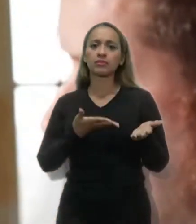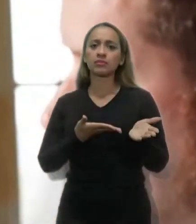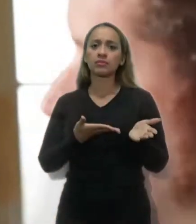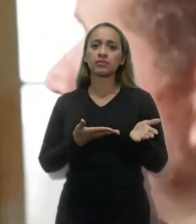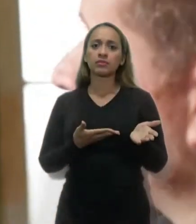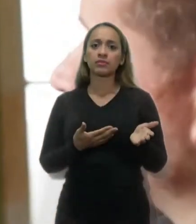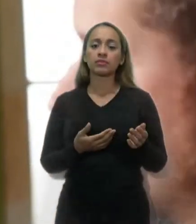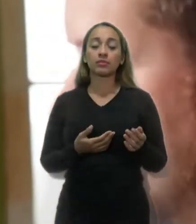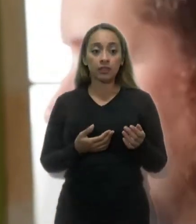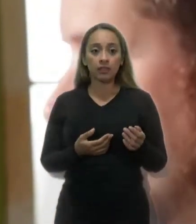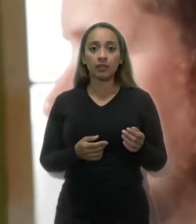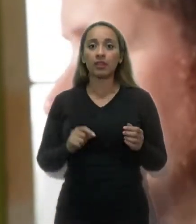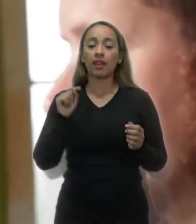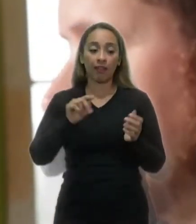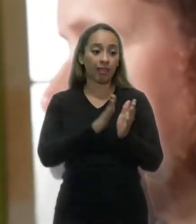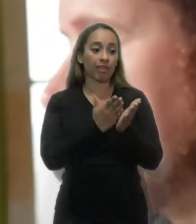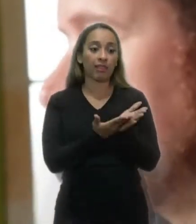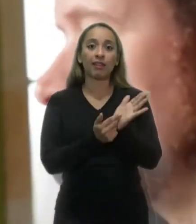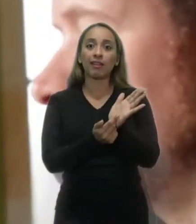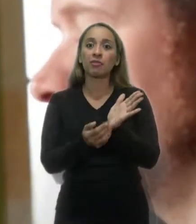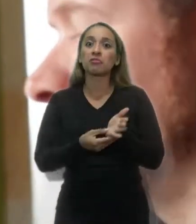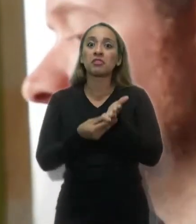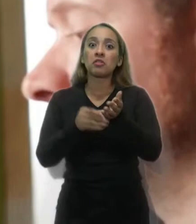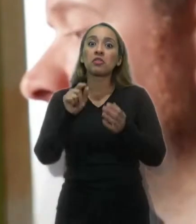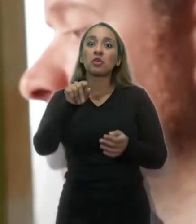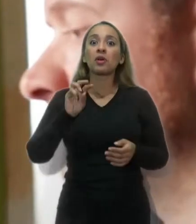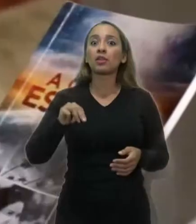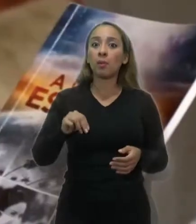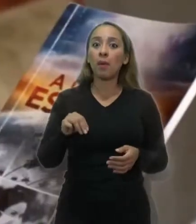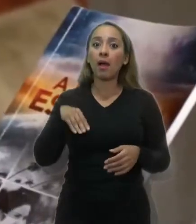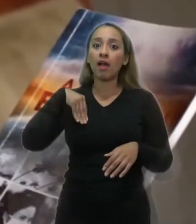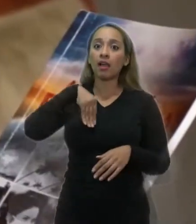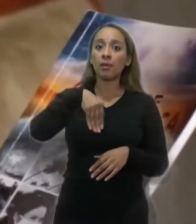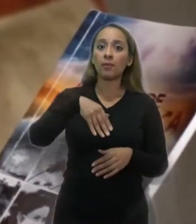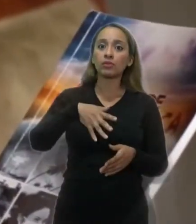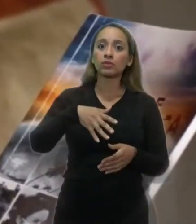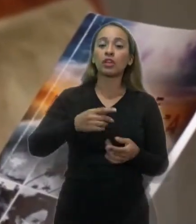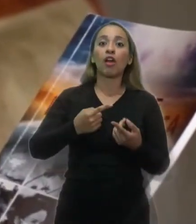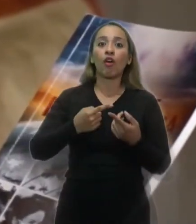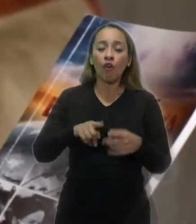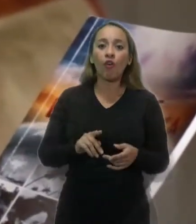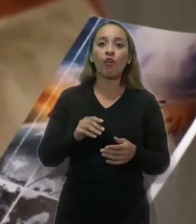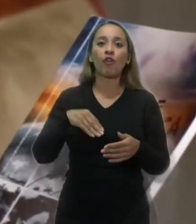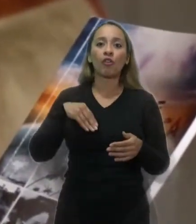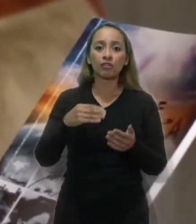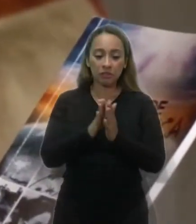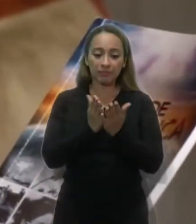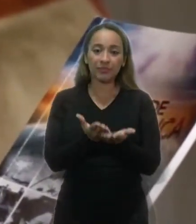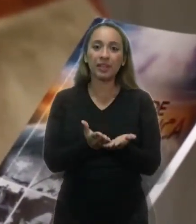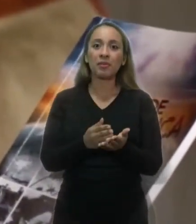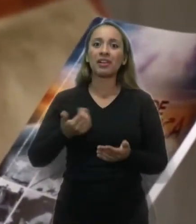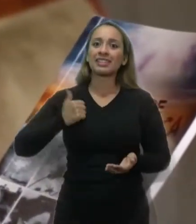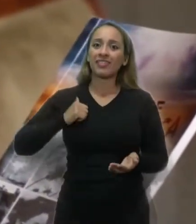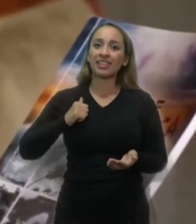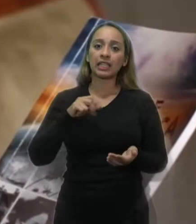¿Puedes creer que a tu madre le dieron este libro en el ómnibus? Es otro libro de la iglesia adventista y habla sobre la esperanza.